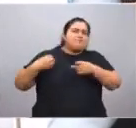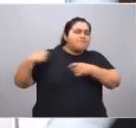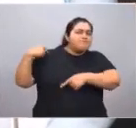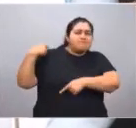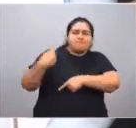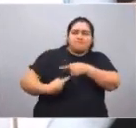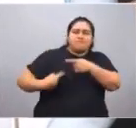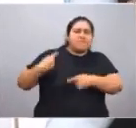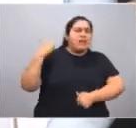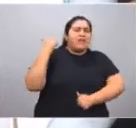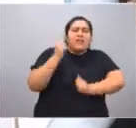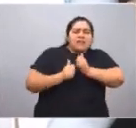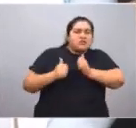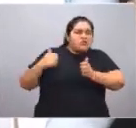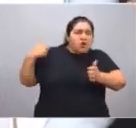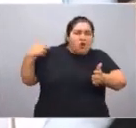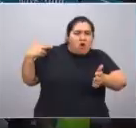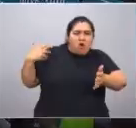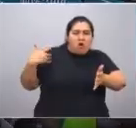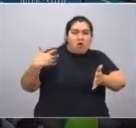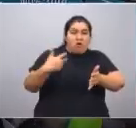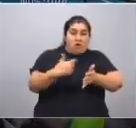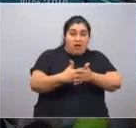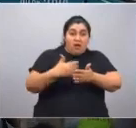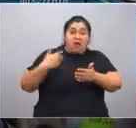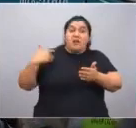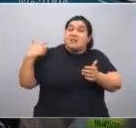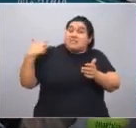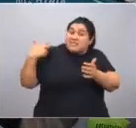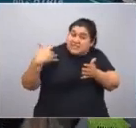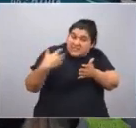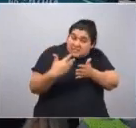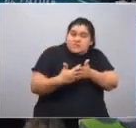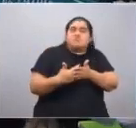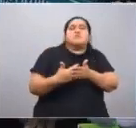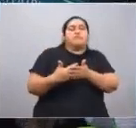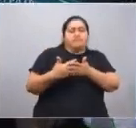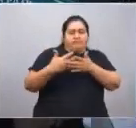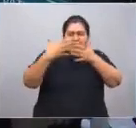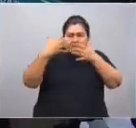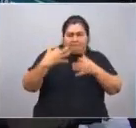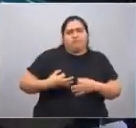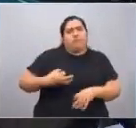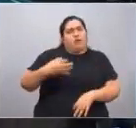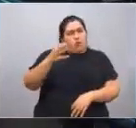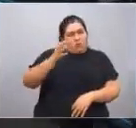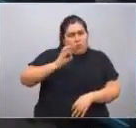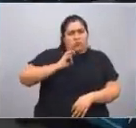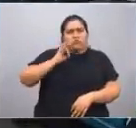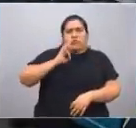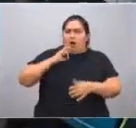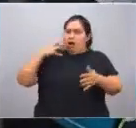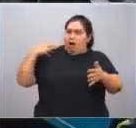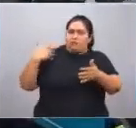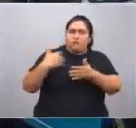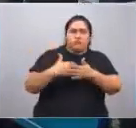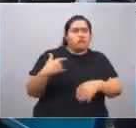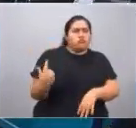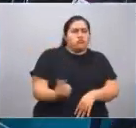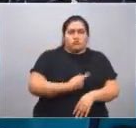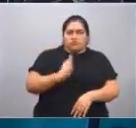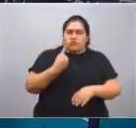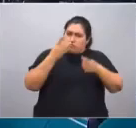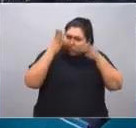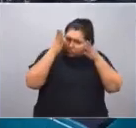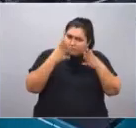de una historia que tiene largo tiempo y que venimos acá a reivindicar, que